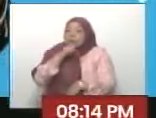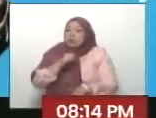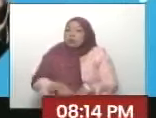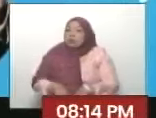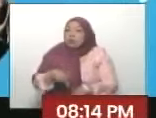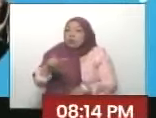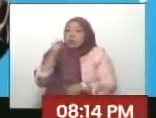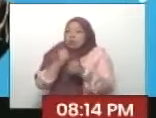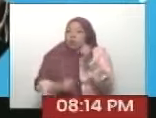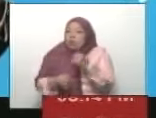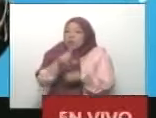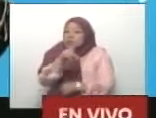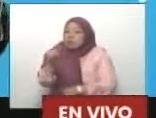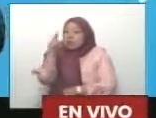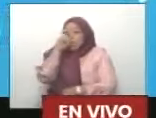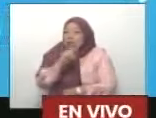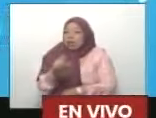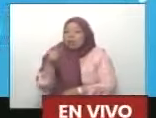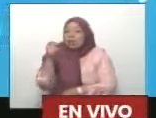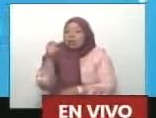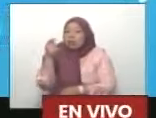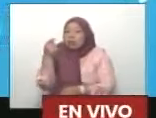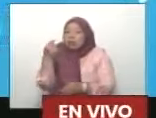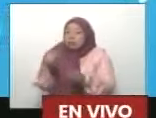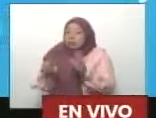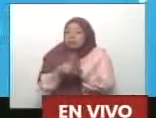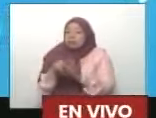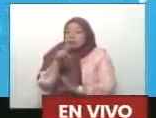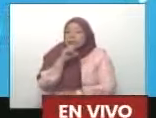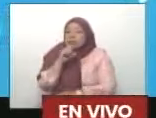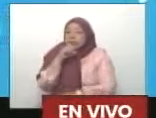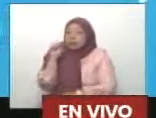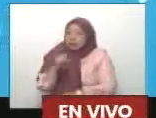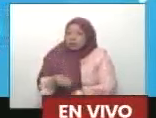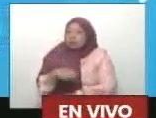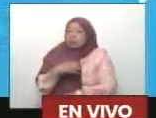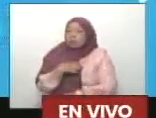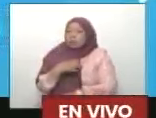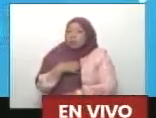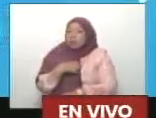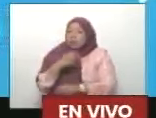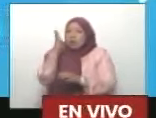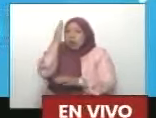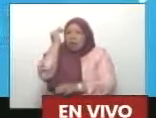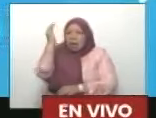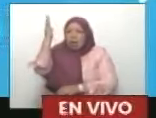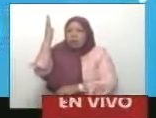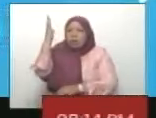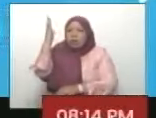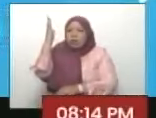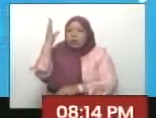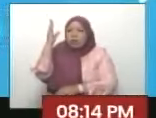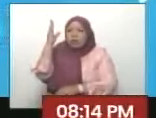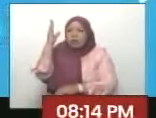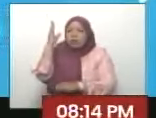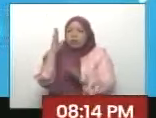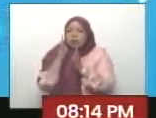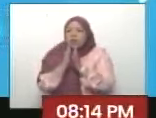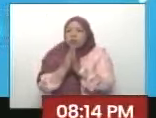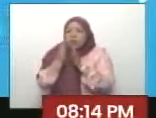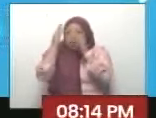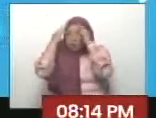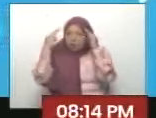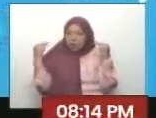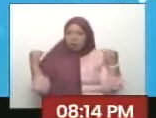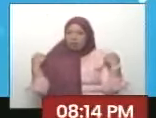dice, en los últimos 100 años, la cumplen. Nosotros pedimos a Dios y a la Virgen de